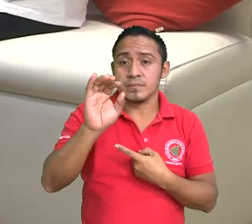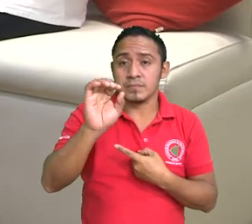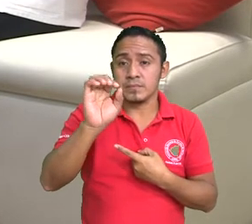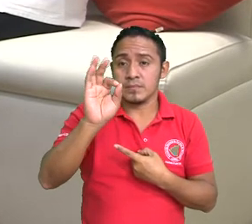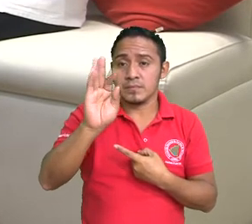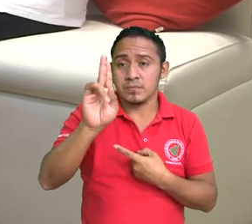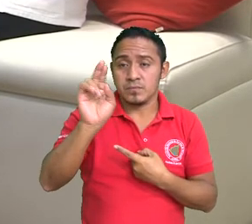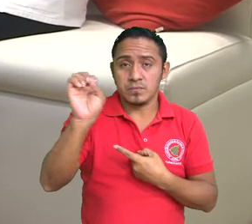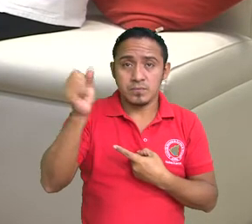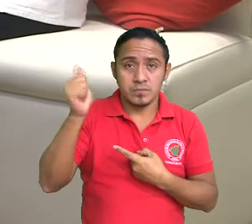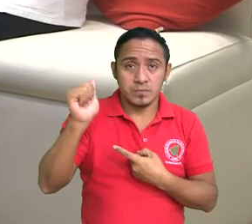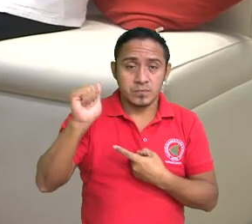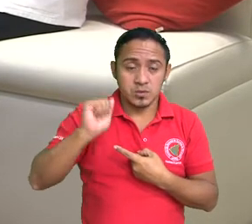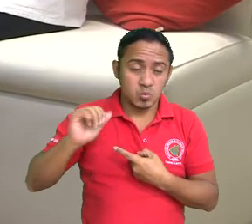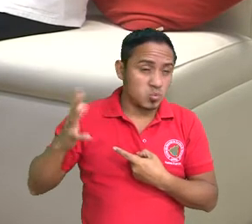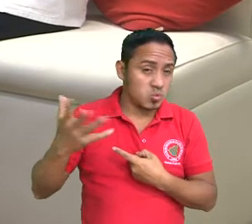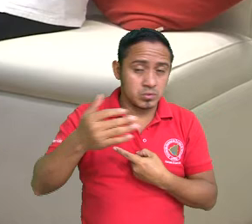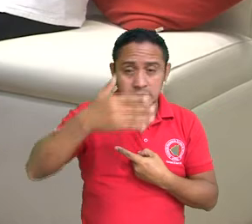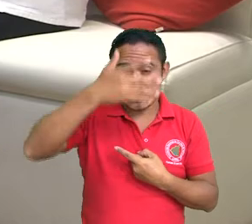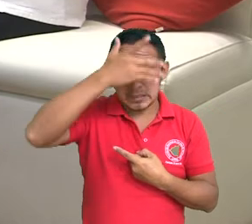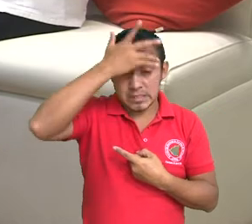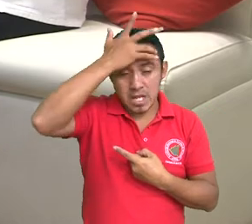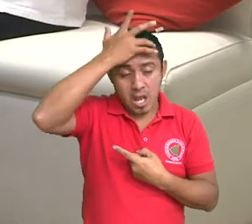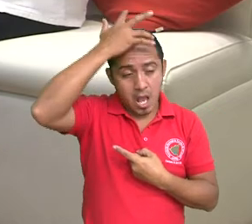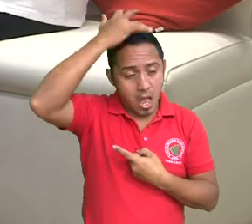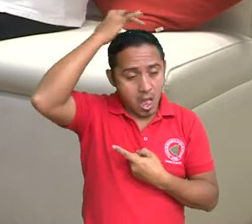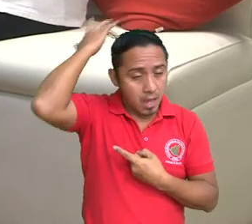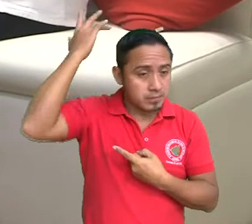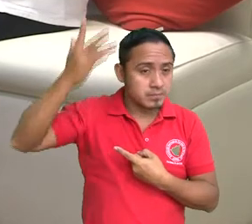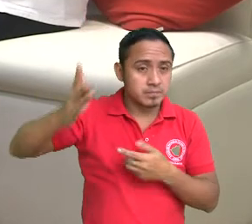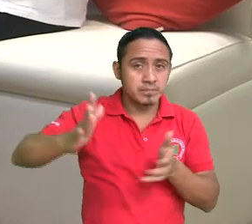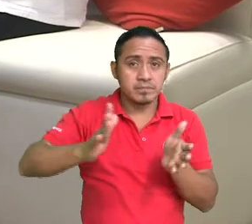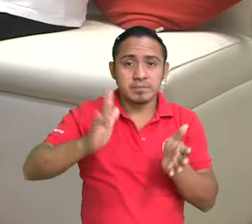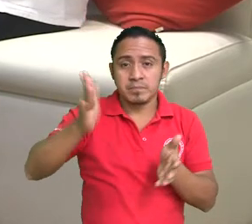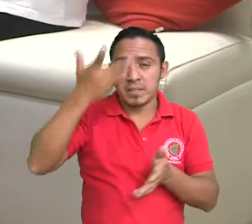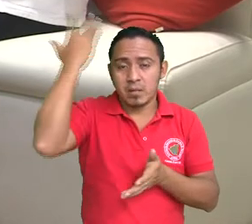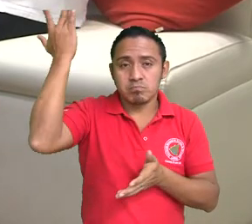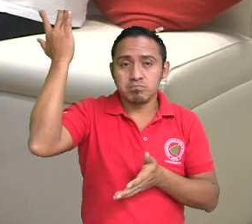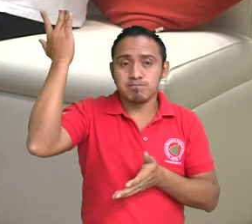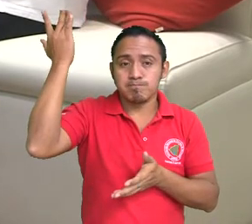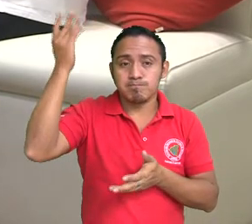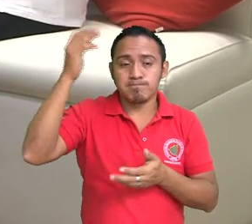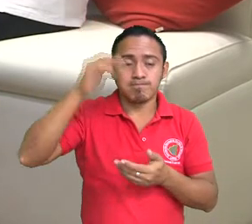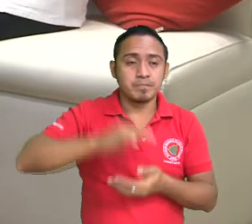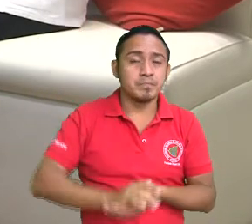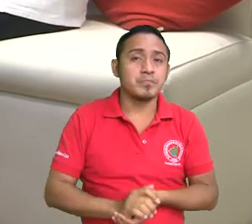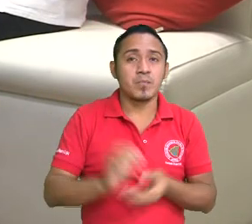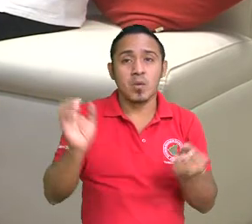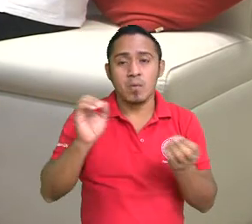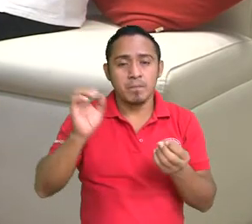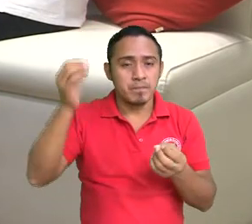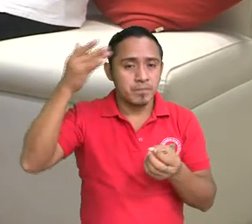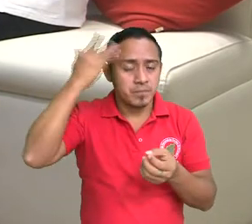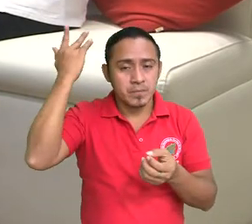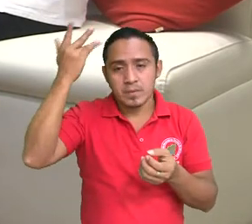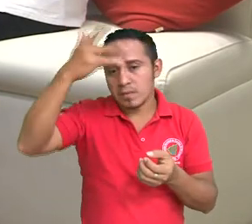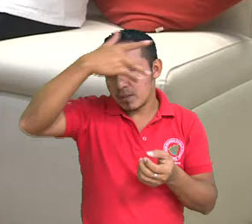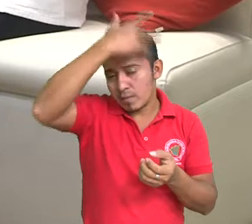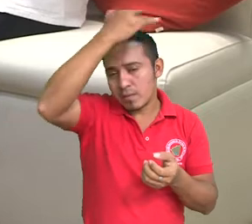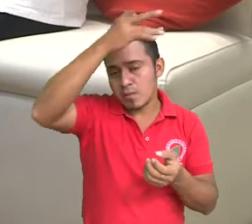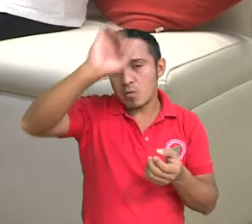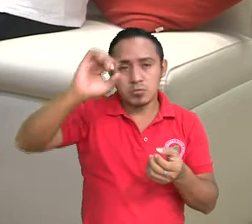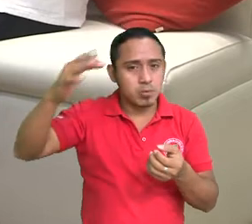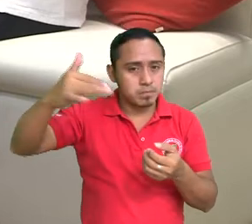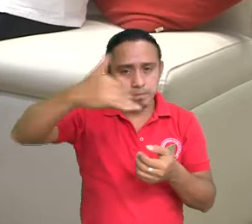afecta todo el cuero cabelludo, o sea, pueden haber áreas de alopecia o caída, o puede ser localizada,